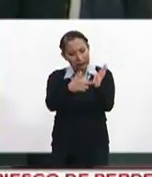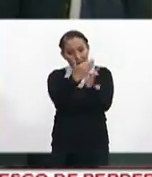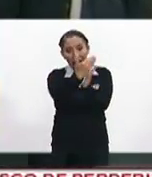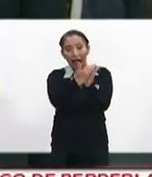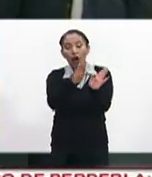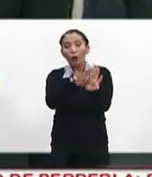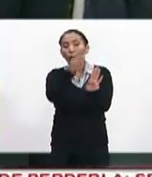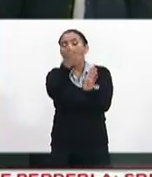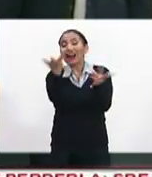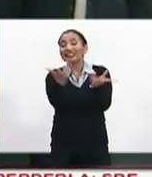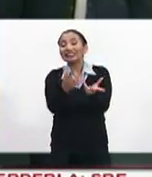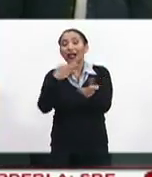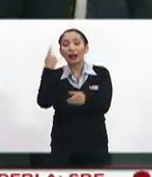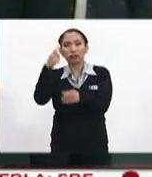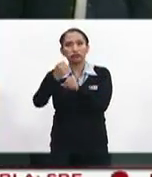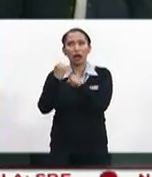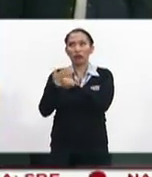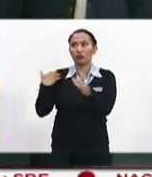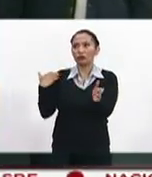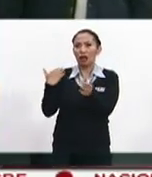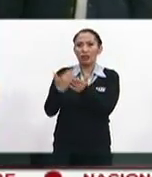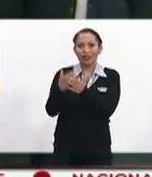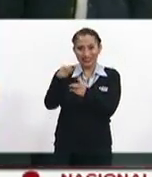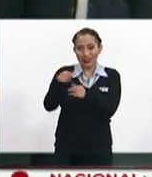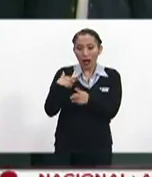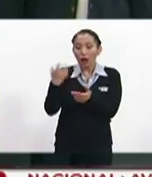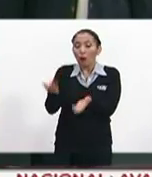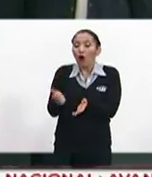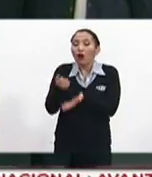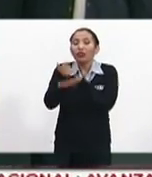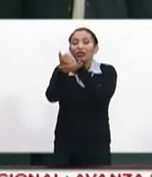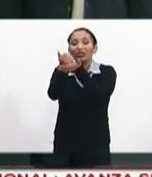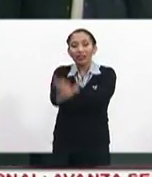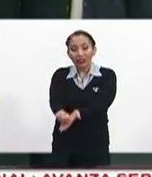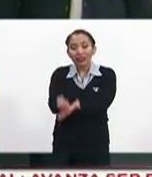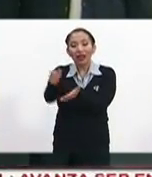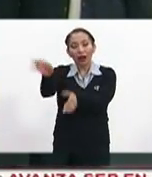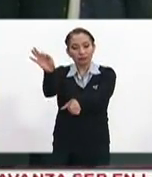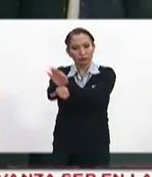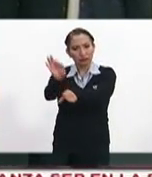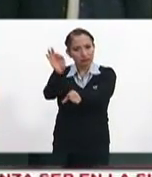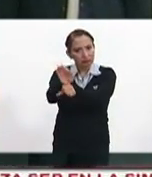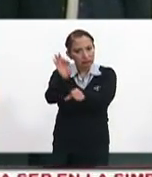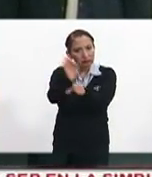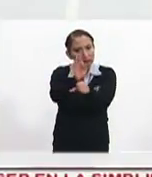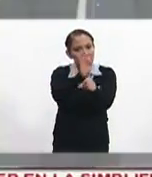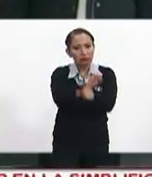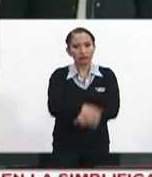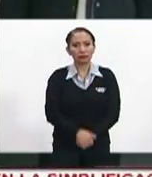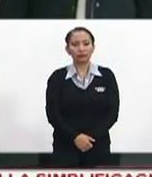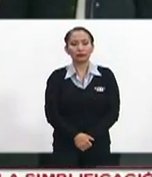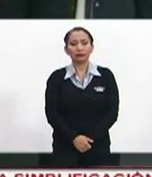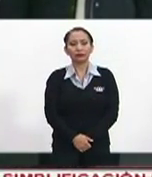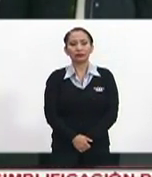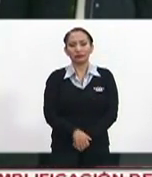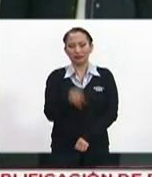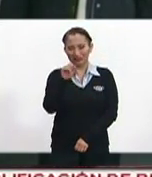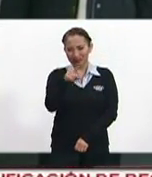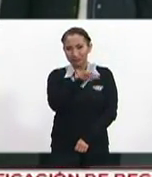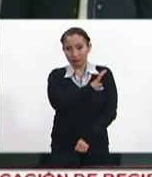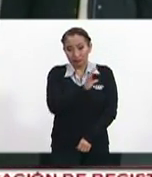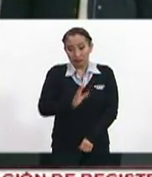de actuación que se tienen desde hace años, poder proporcionar esta seguridad. Corresponde a